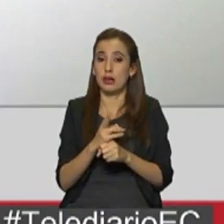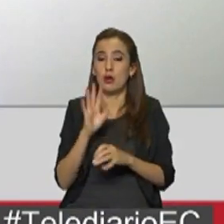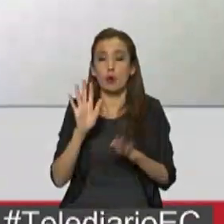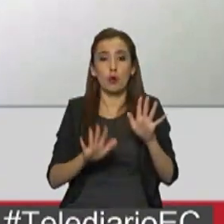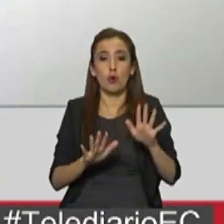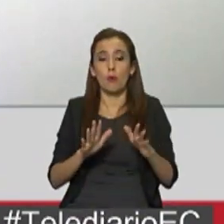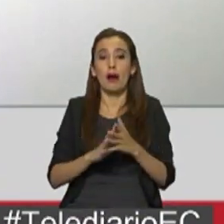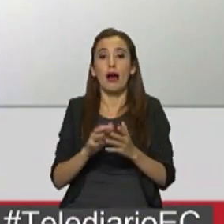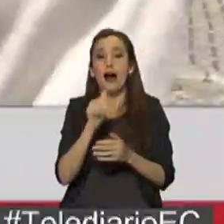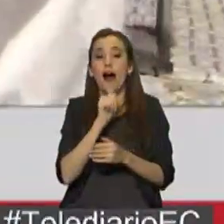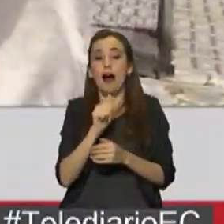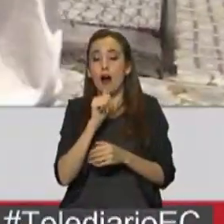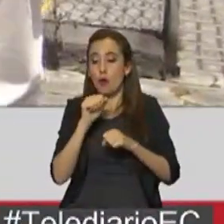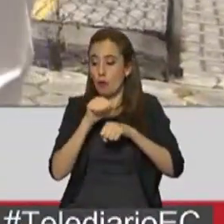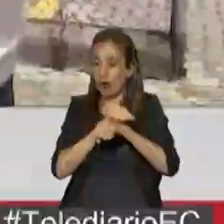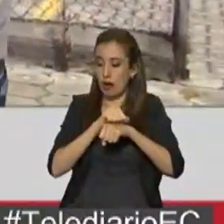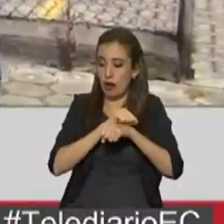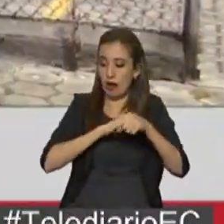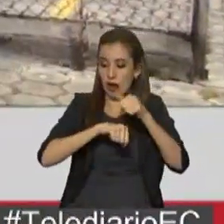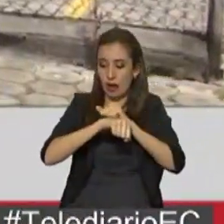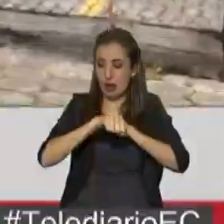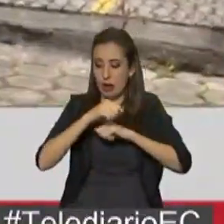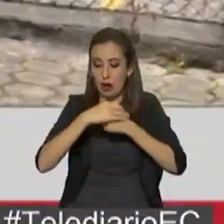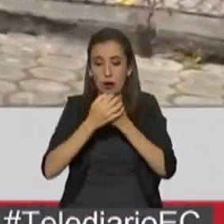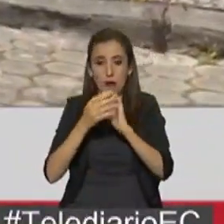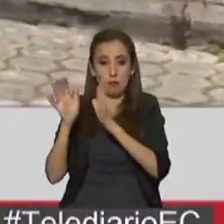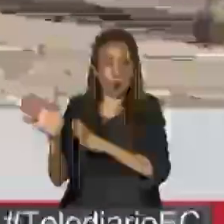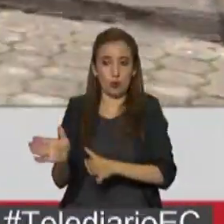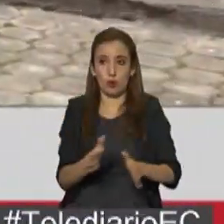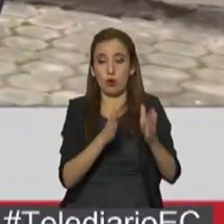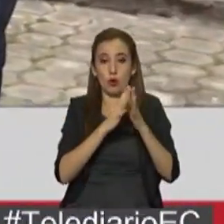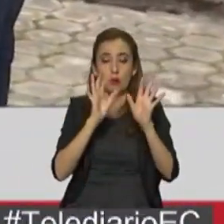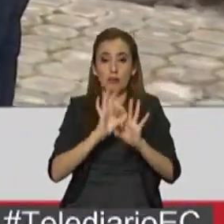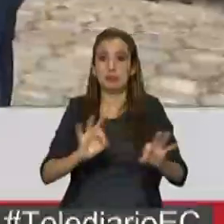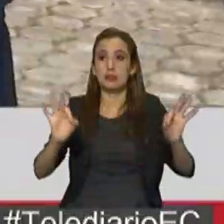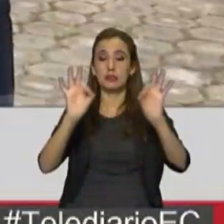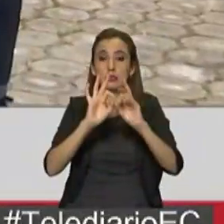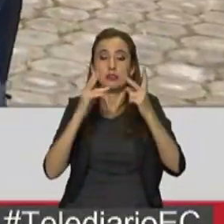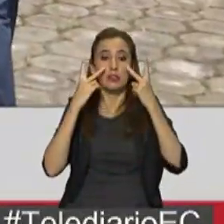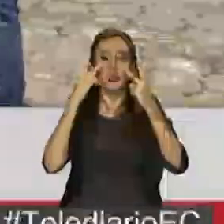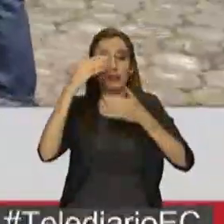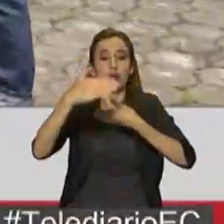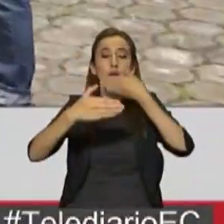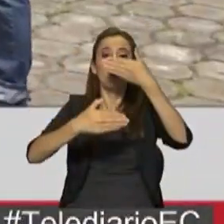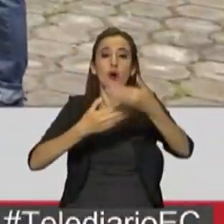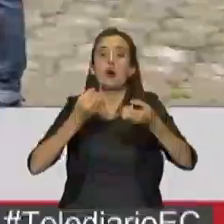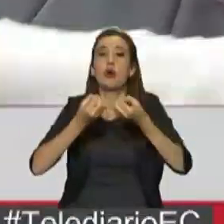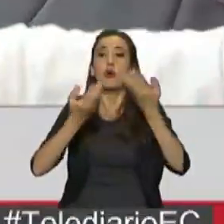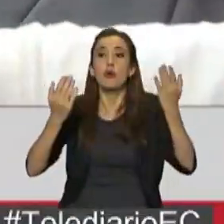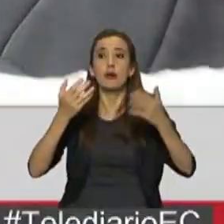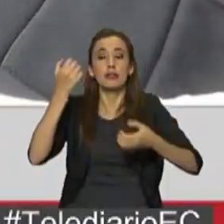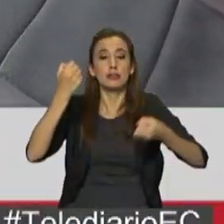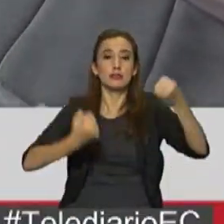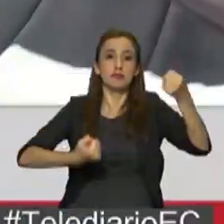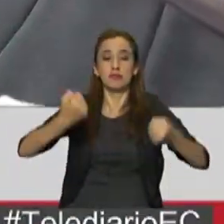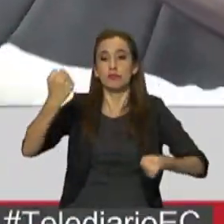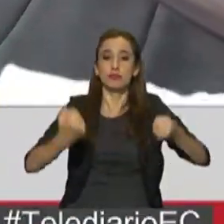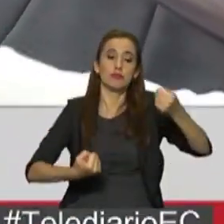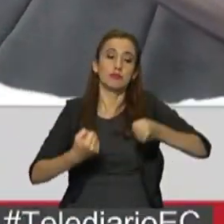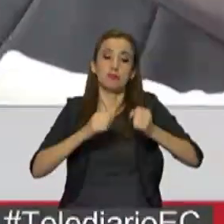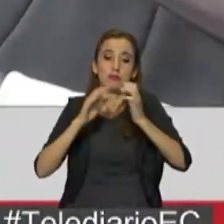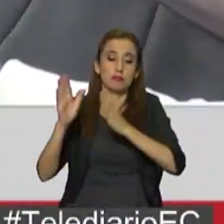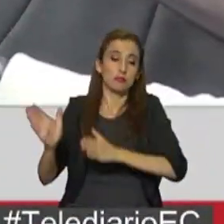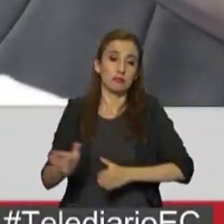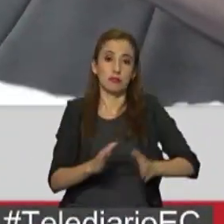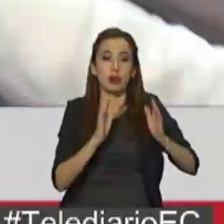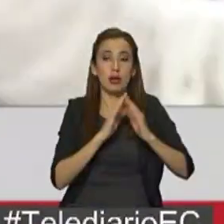solución de agua con jabón también hay personas que han cumplido a rajatabla la disposición y no han movido sus automotores la única recomendación